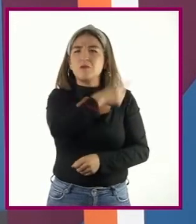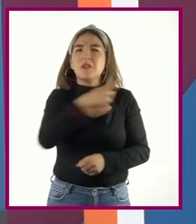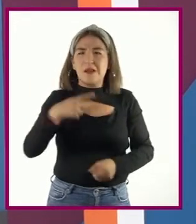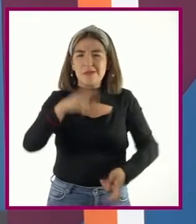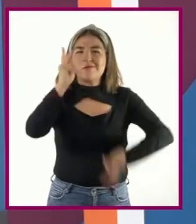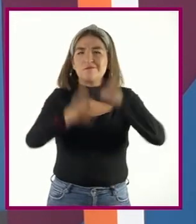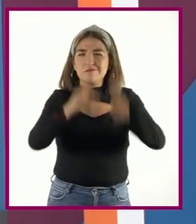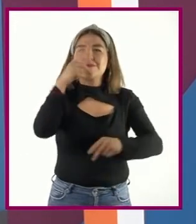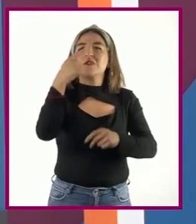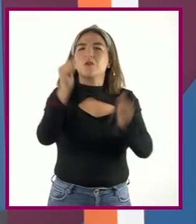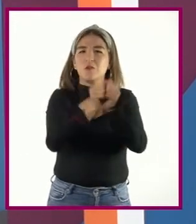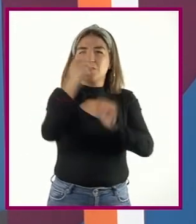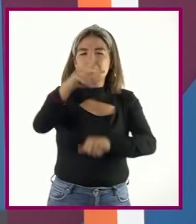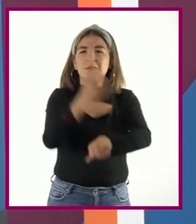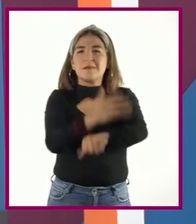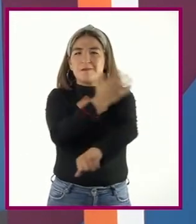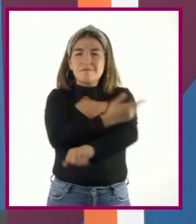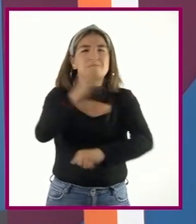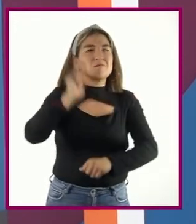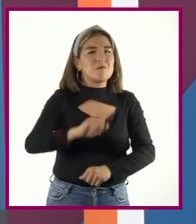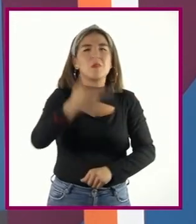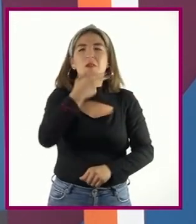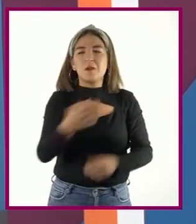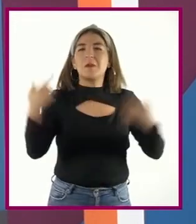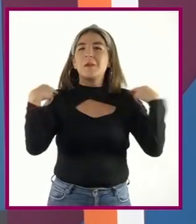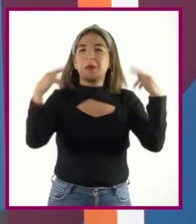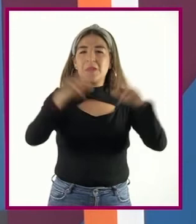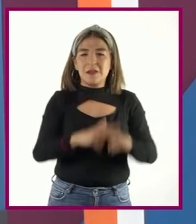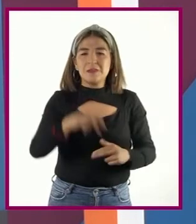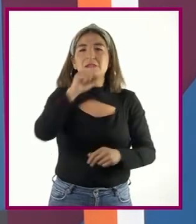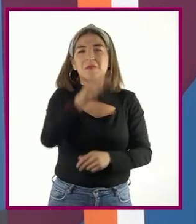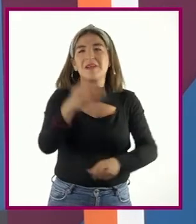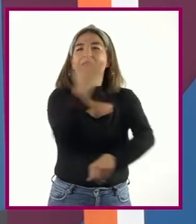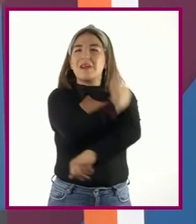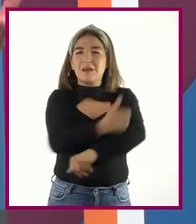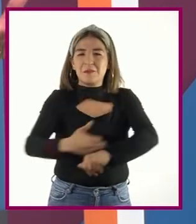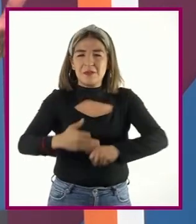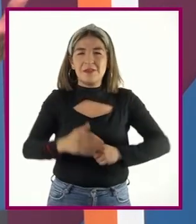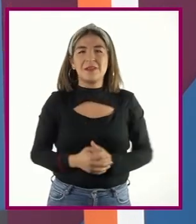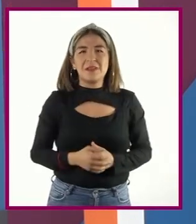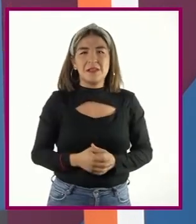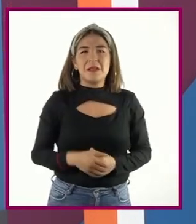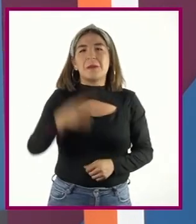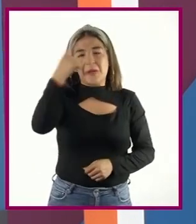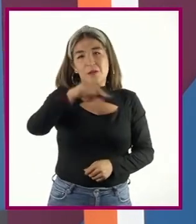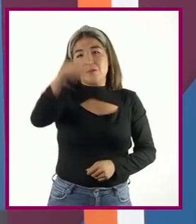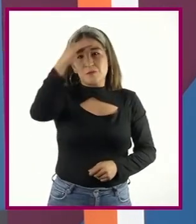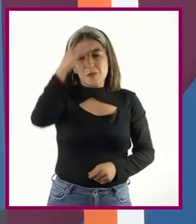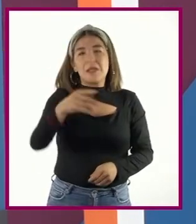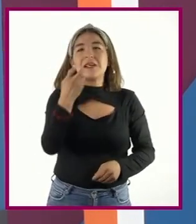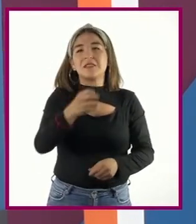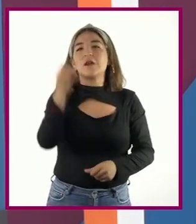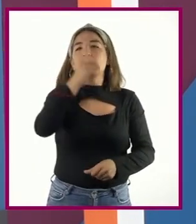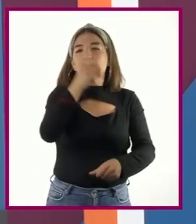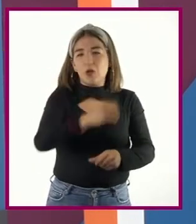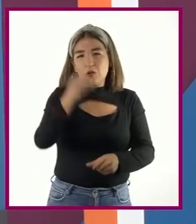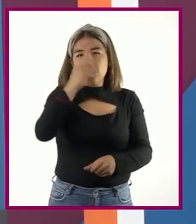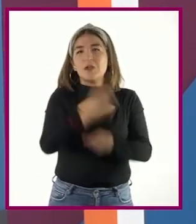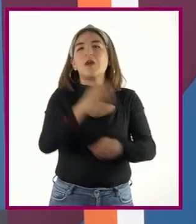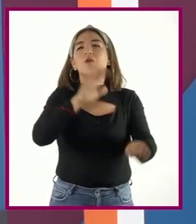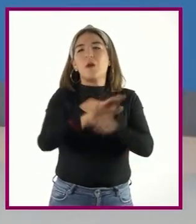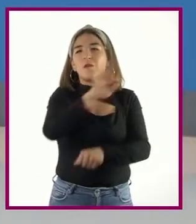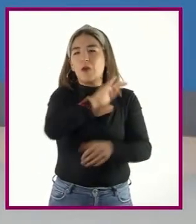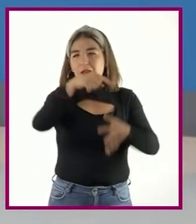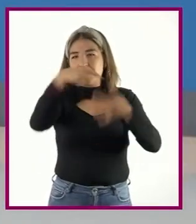sus compañeros, compañeras, maestras, maestros y familiares para considerar las opciones de intervención que